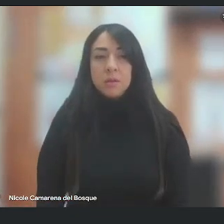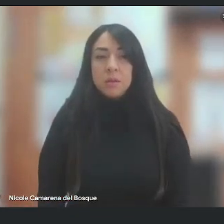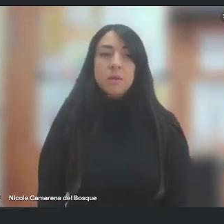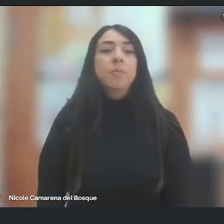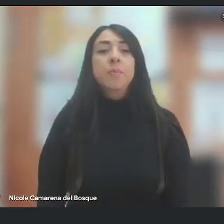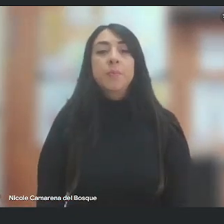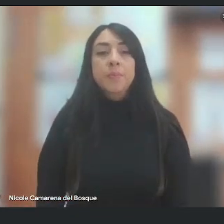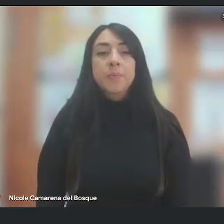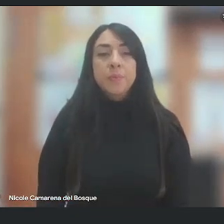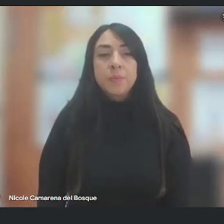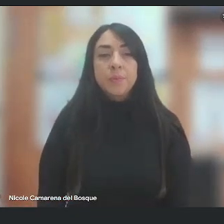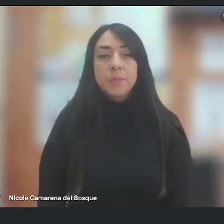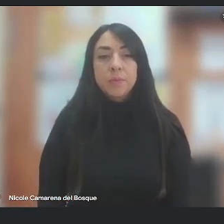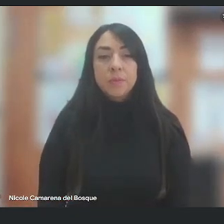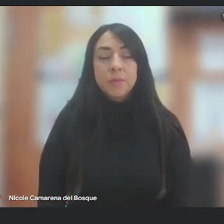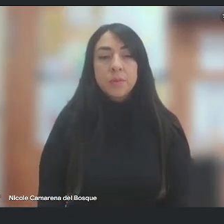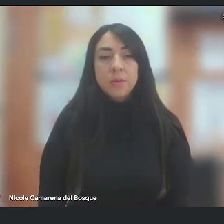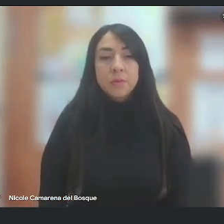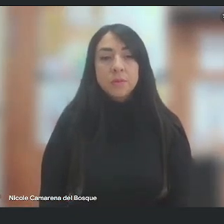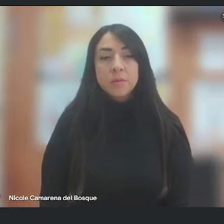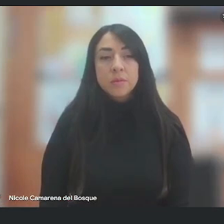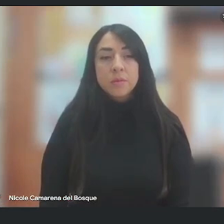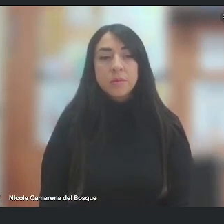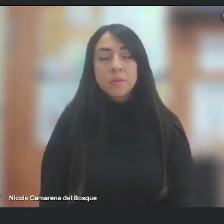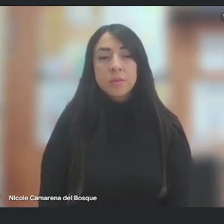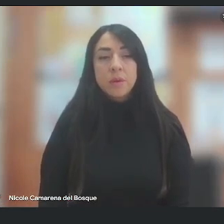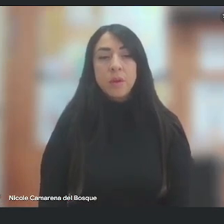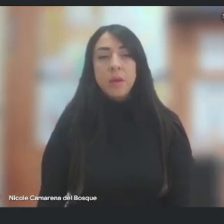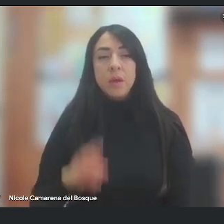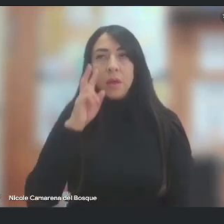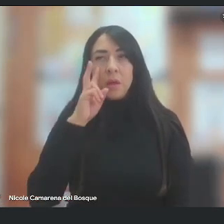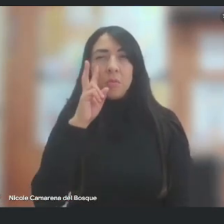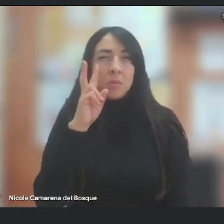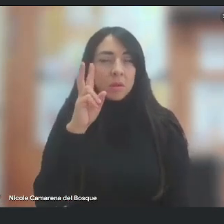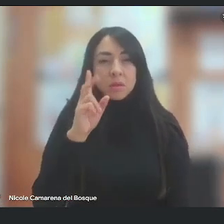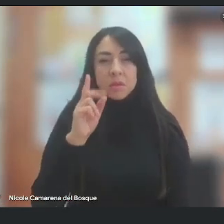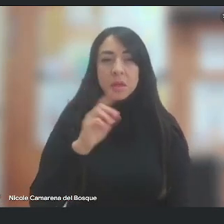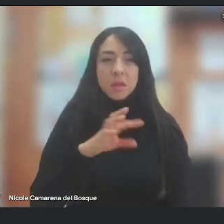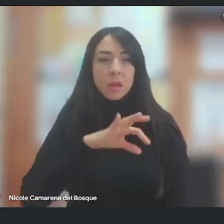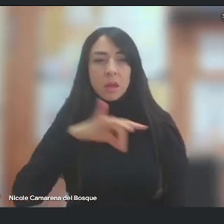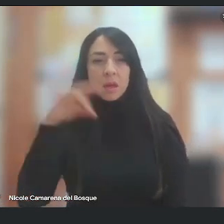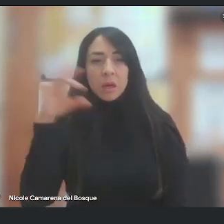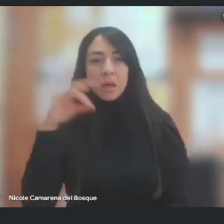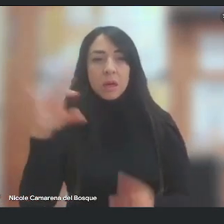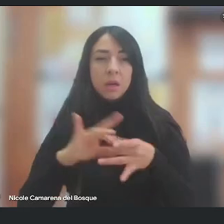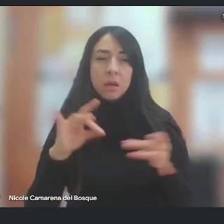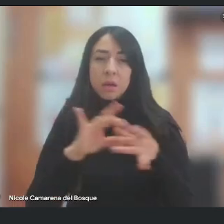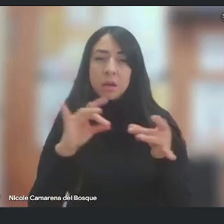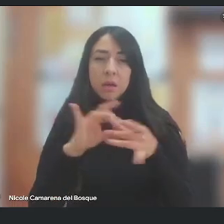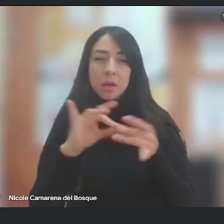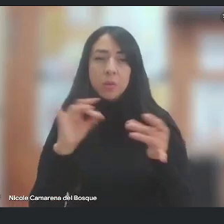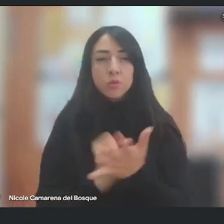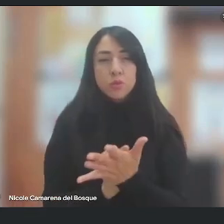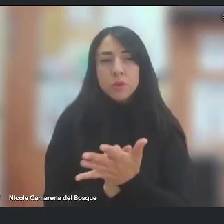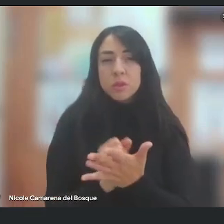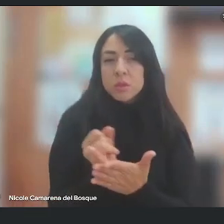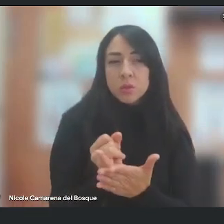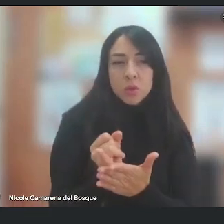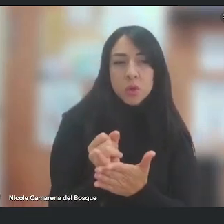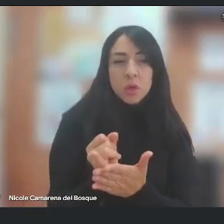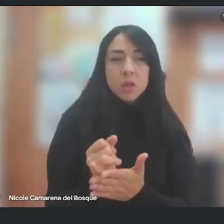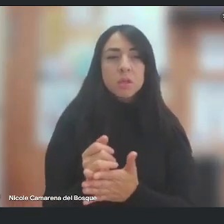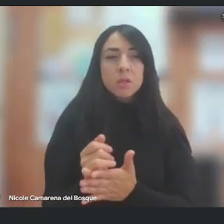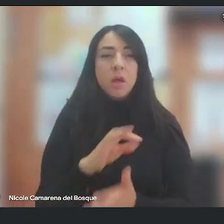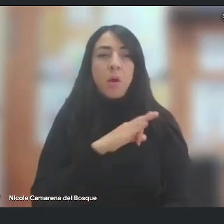derechos a lo largo de la vida. Entonces, es importante, ya que lo vemos así un poquito más claro, es